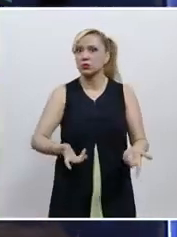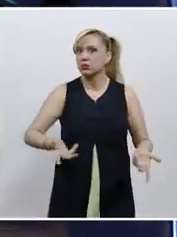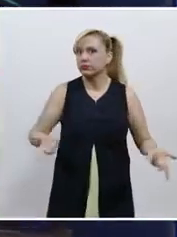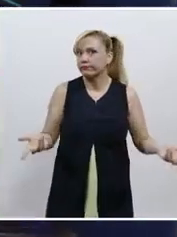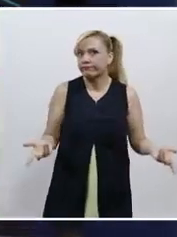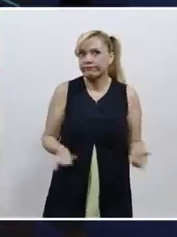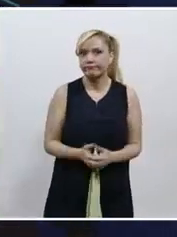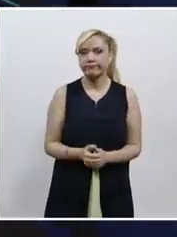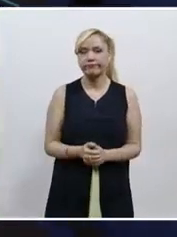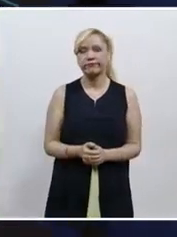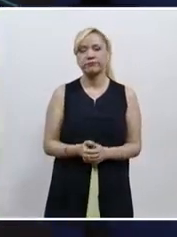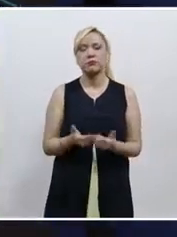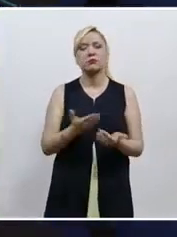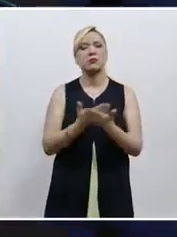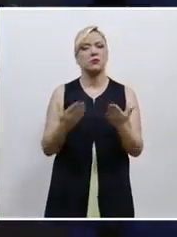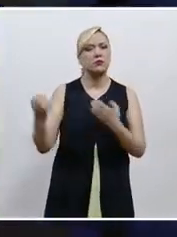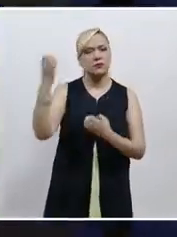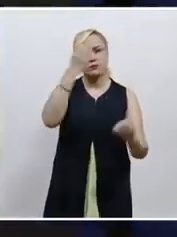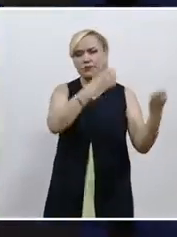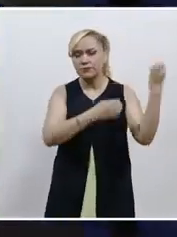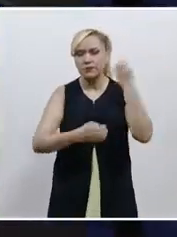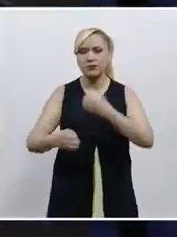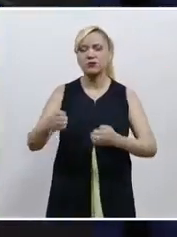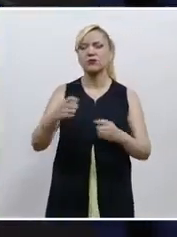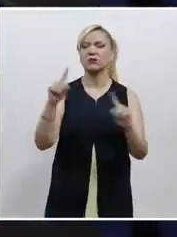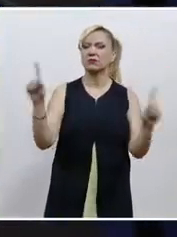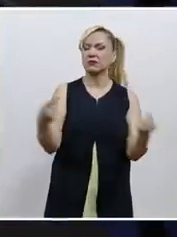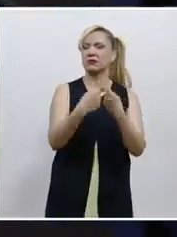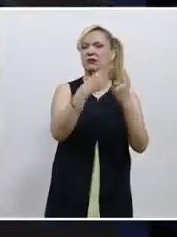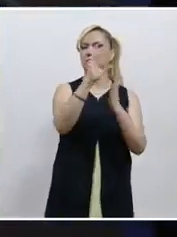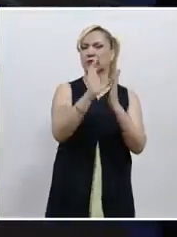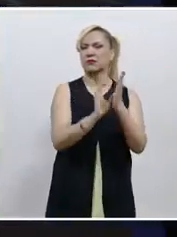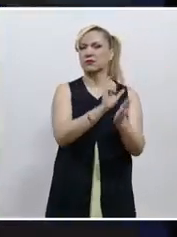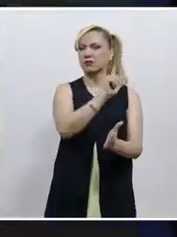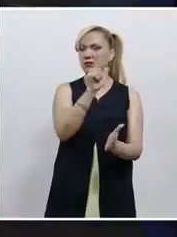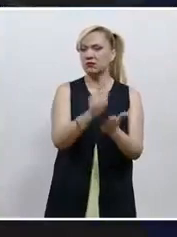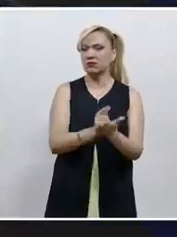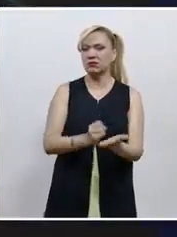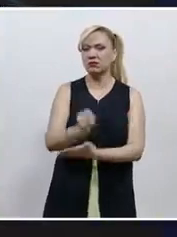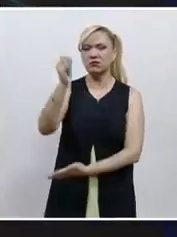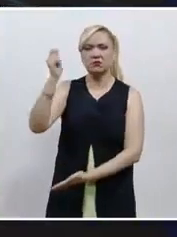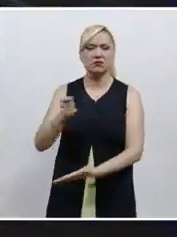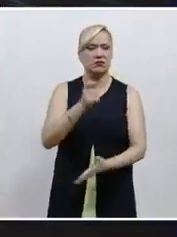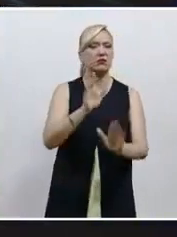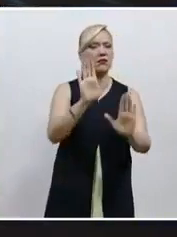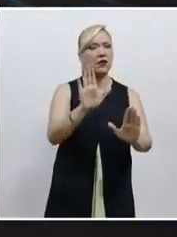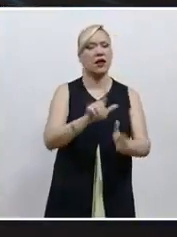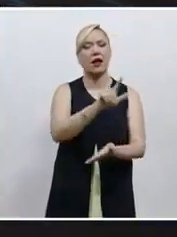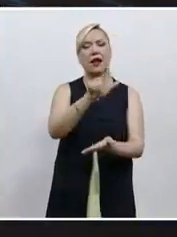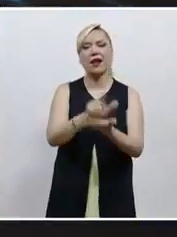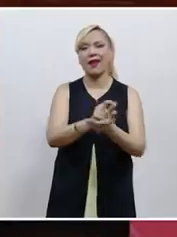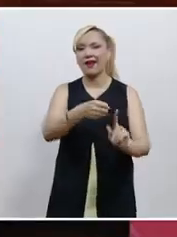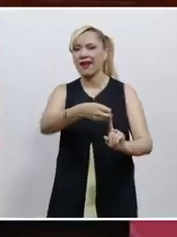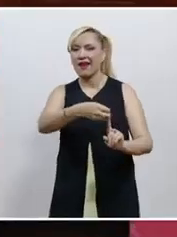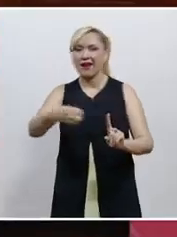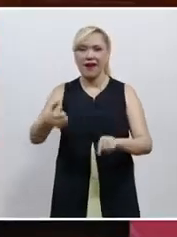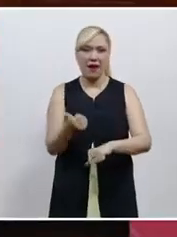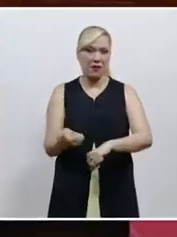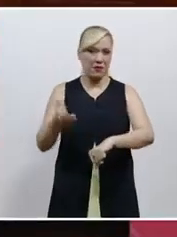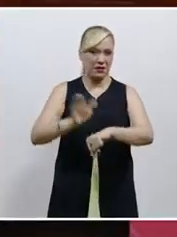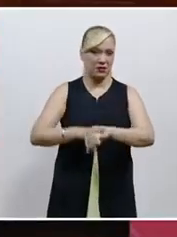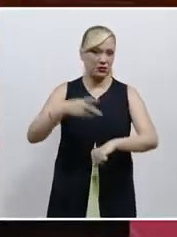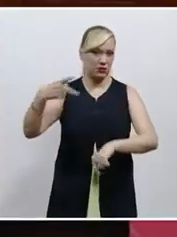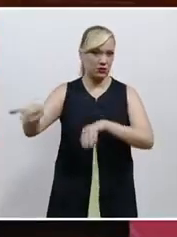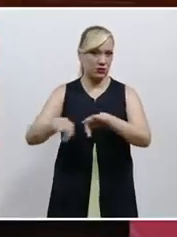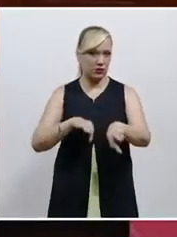Y al culminar el estudio de la acción de inconstitucionalidad en la que determinó invalidar las reformas a la Ley Orgánica de la Administración Pública